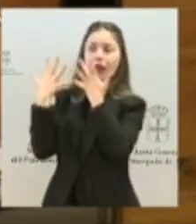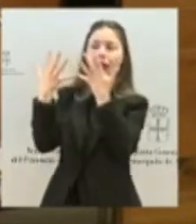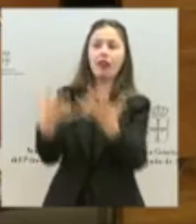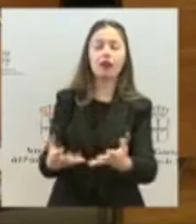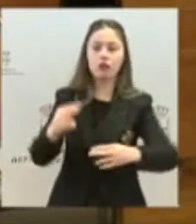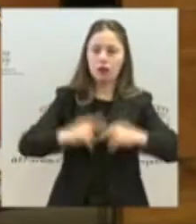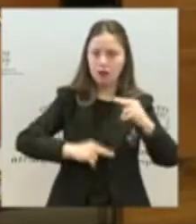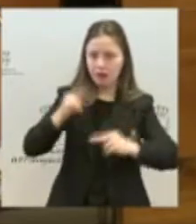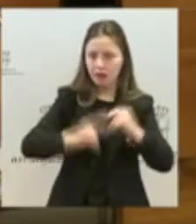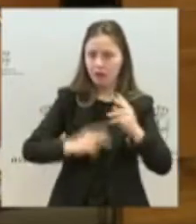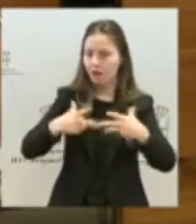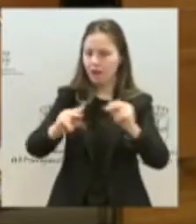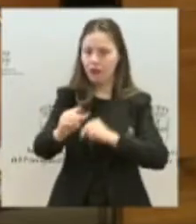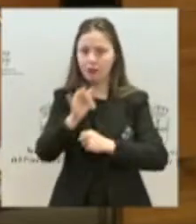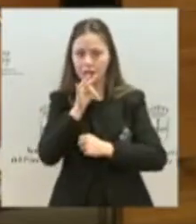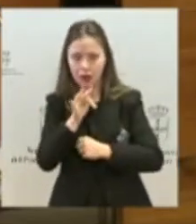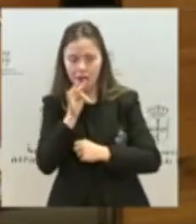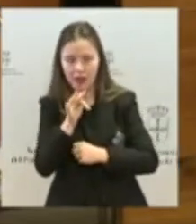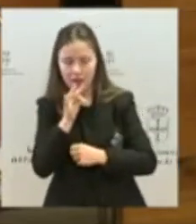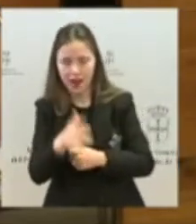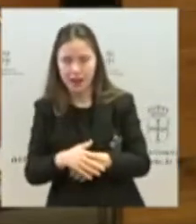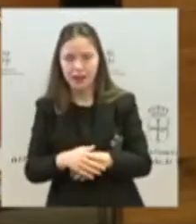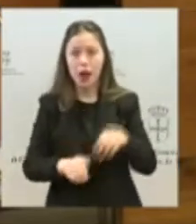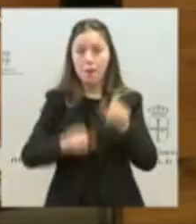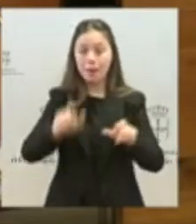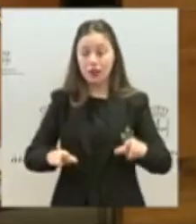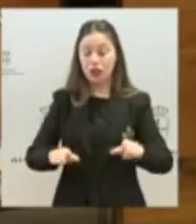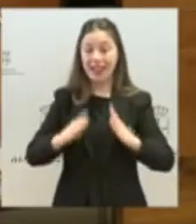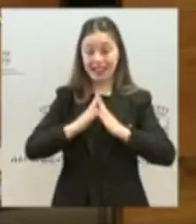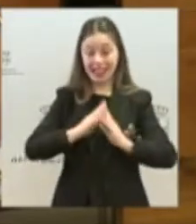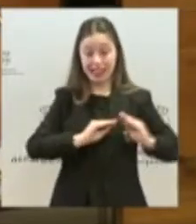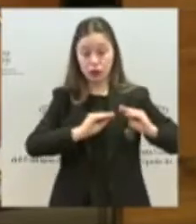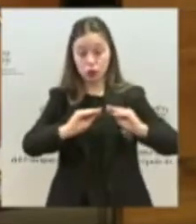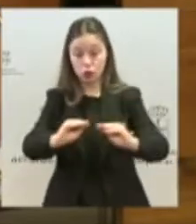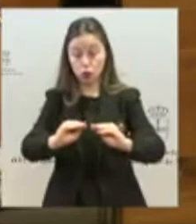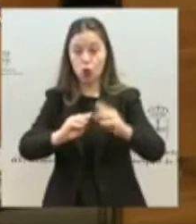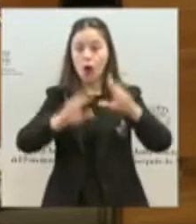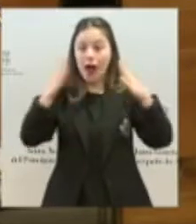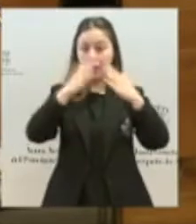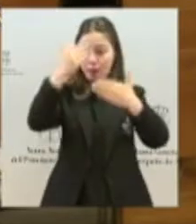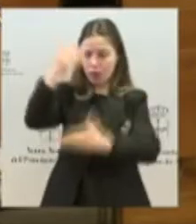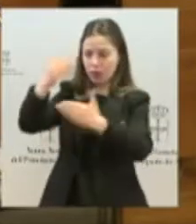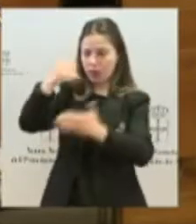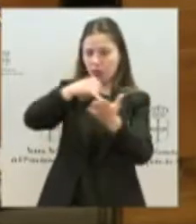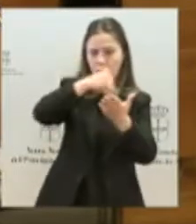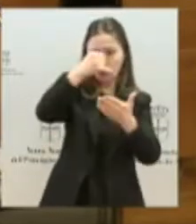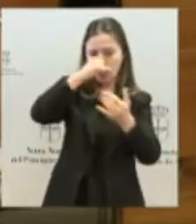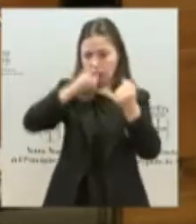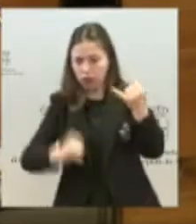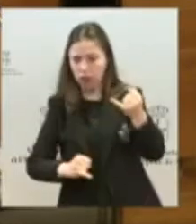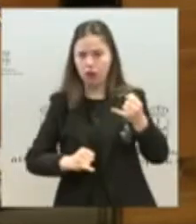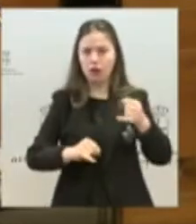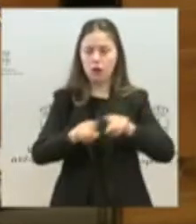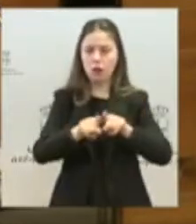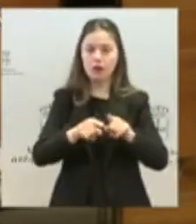la gente seguía viviendo en sus casas llenas de grietas y deficiencias. Reservaron las nuevas viviendas, pero nadie les